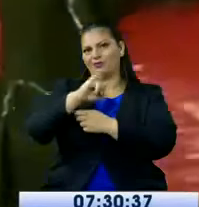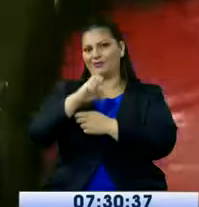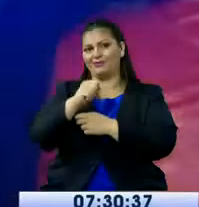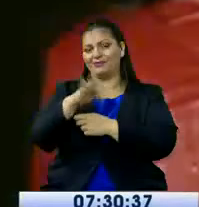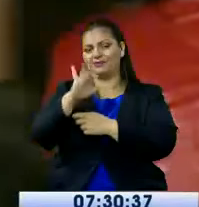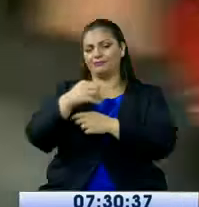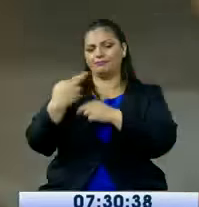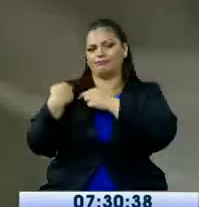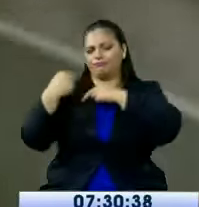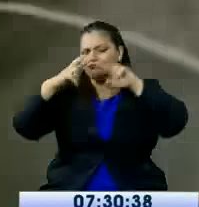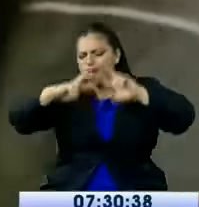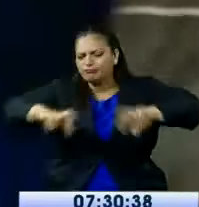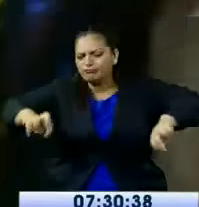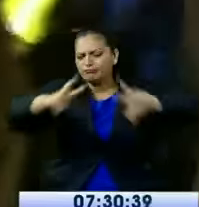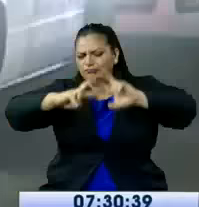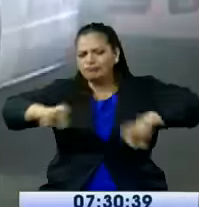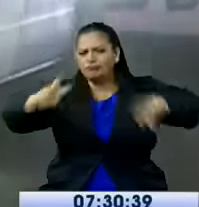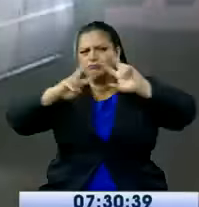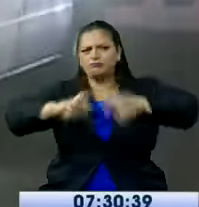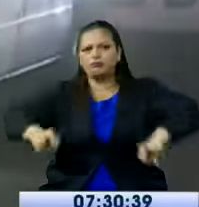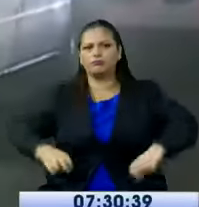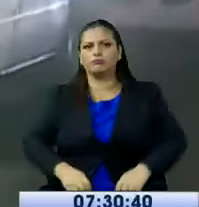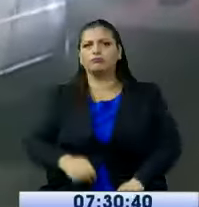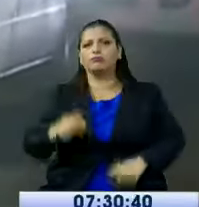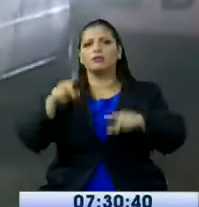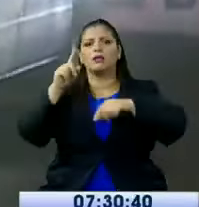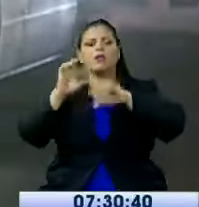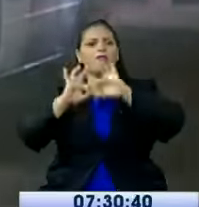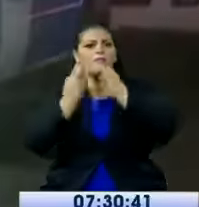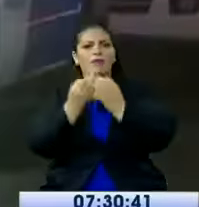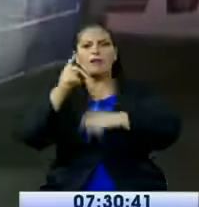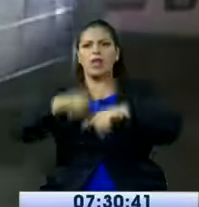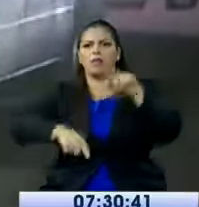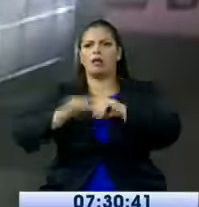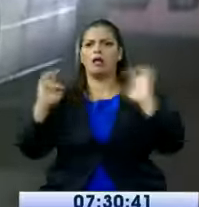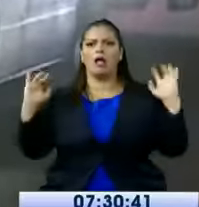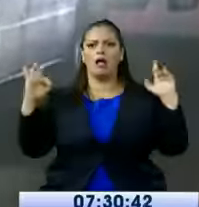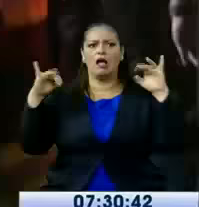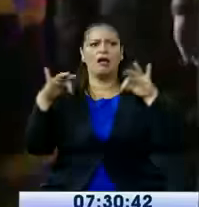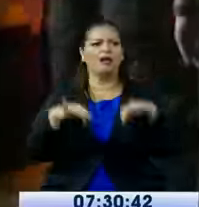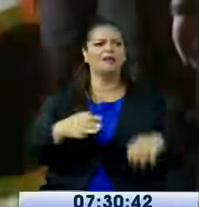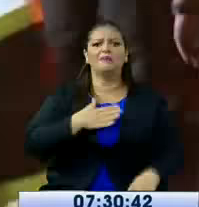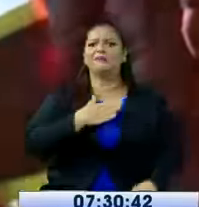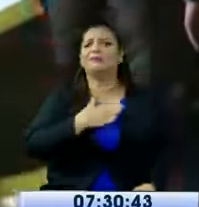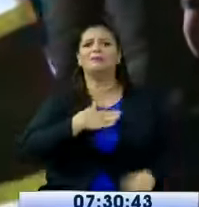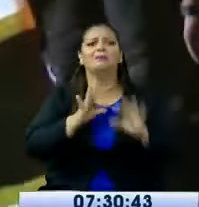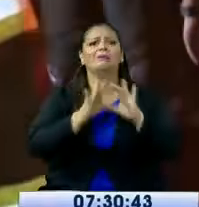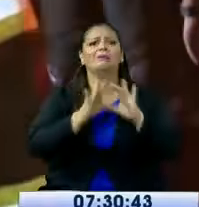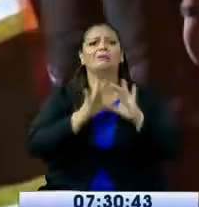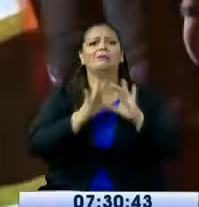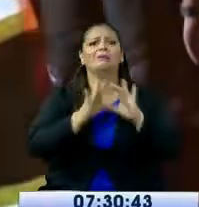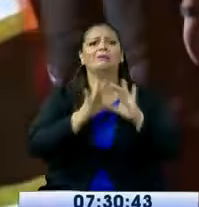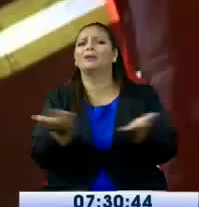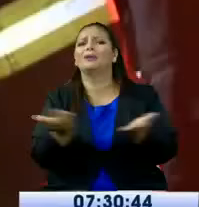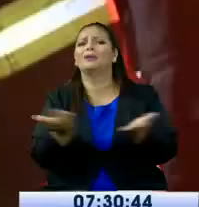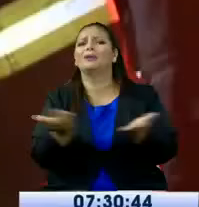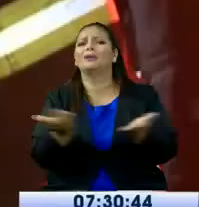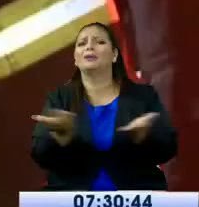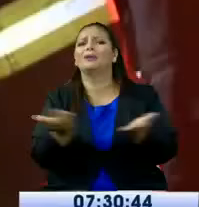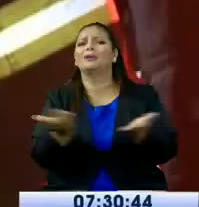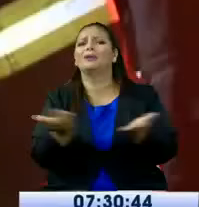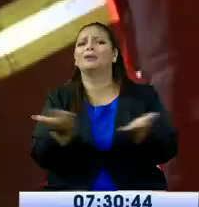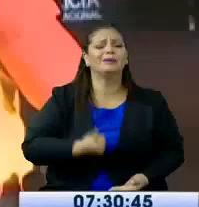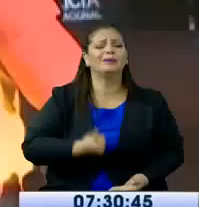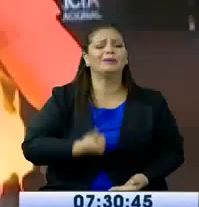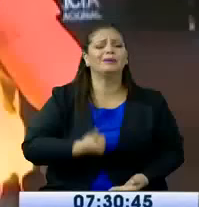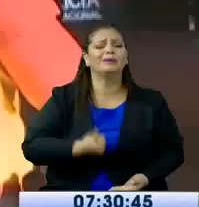A medida que transcurrían las horas, familiares y amigos de las víctimas llegaban al lugar para solicitar información sobre sus seres queridos. En medio de